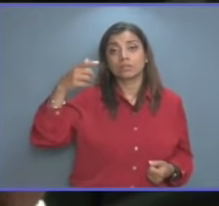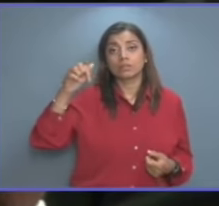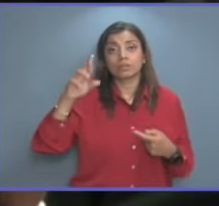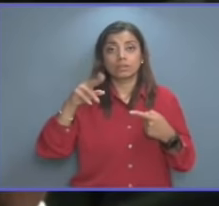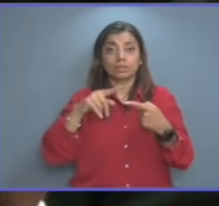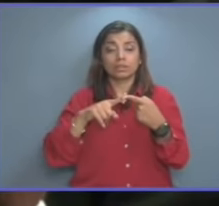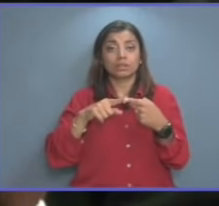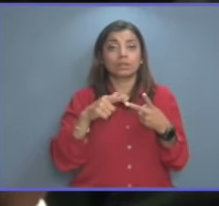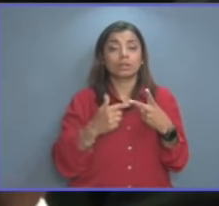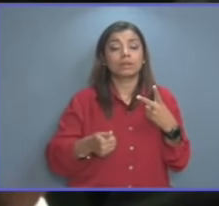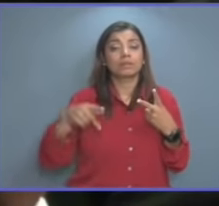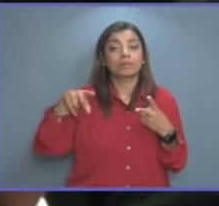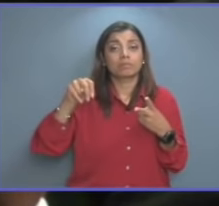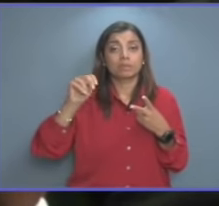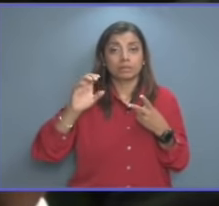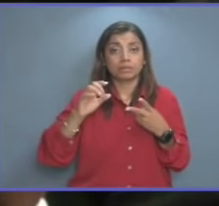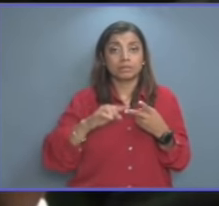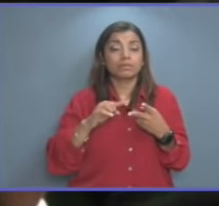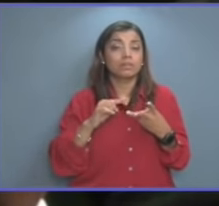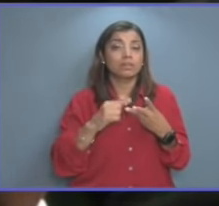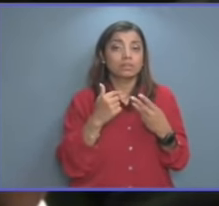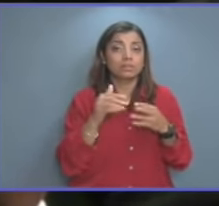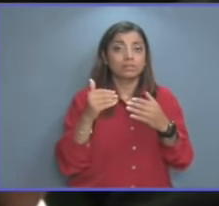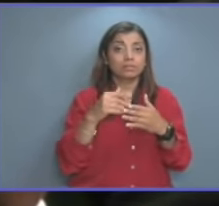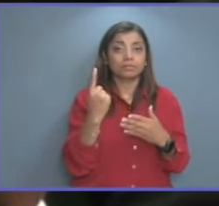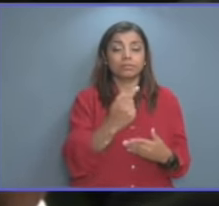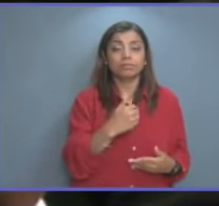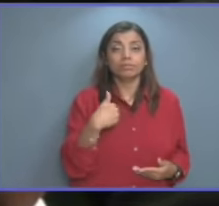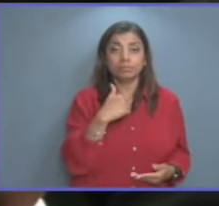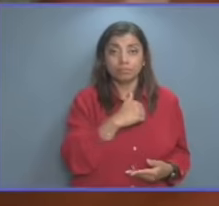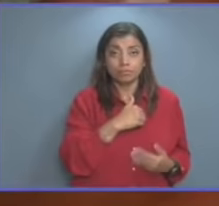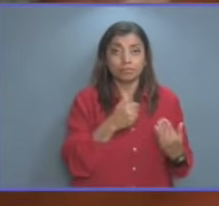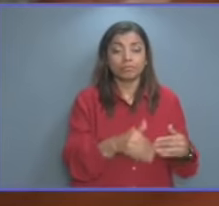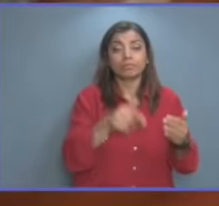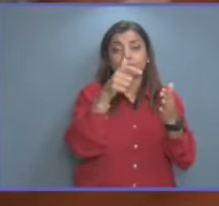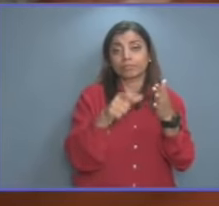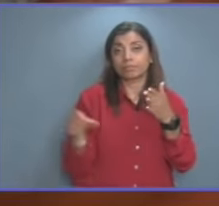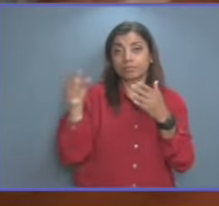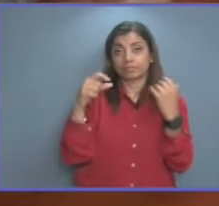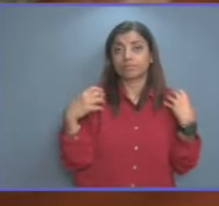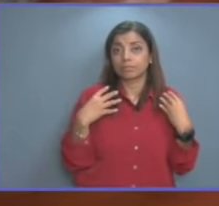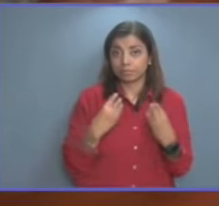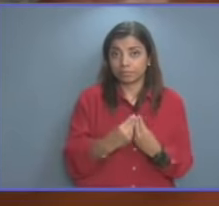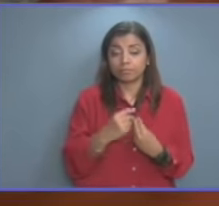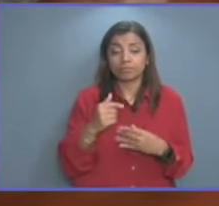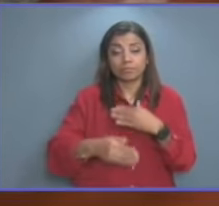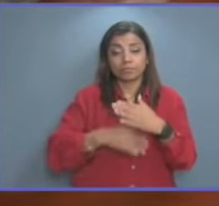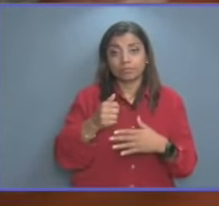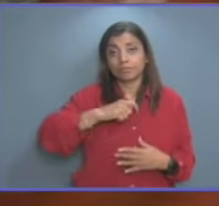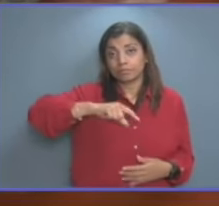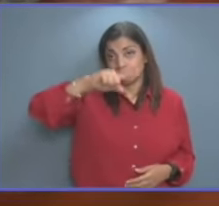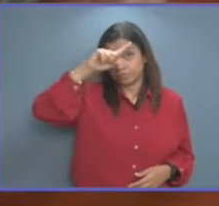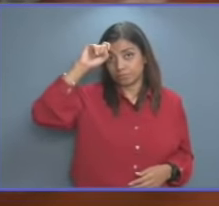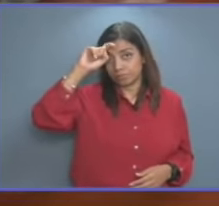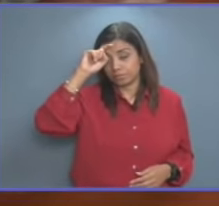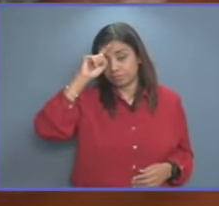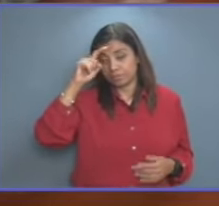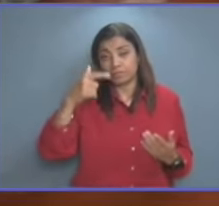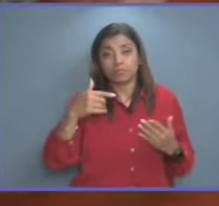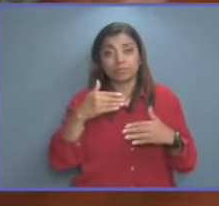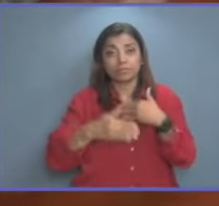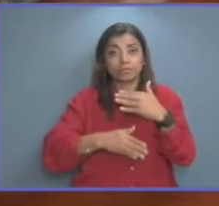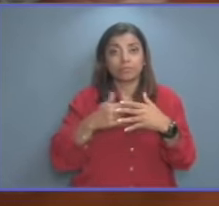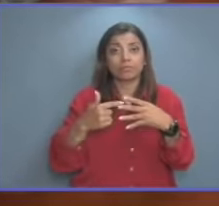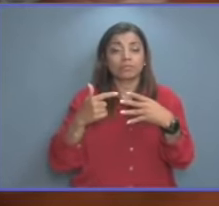república policía nacional civil los diferentes ministerios y entidades de la sociedad trabajen articuladamente combatiendo de manera